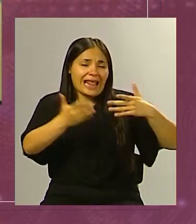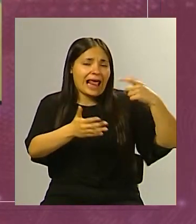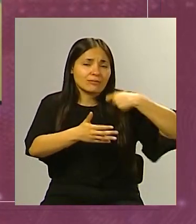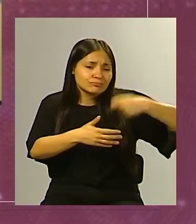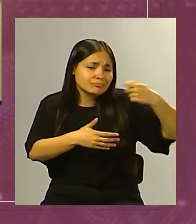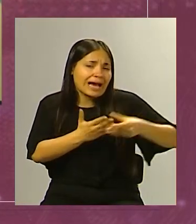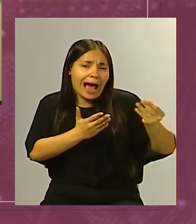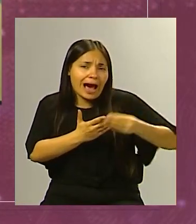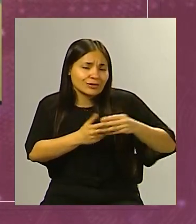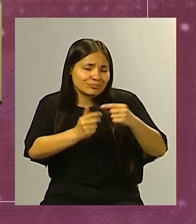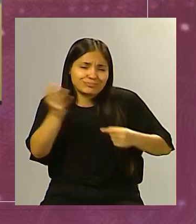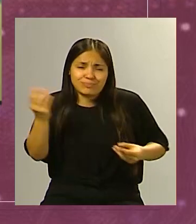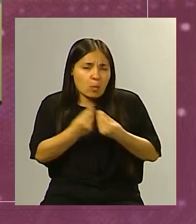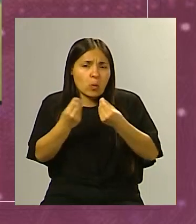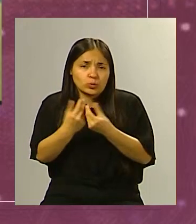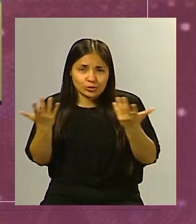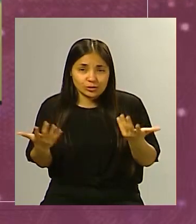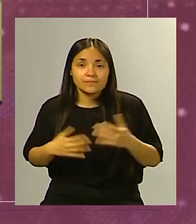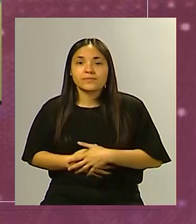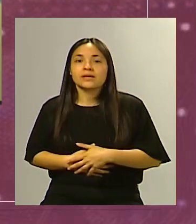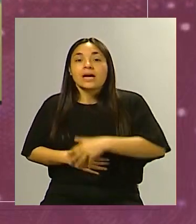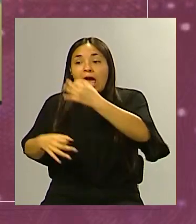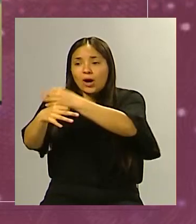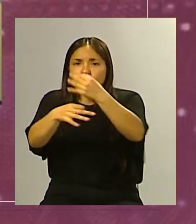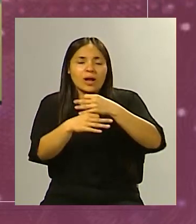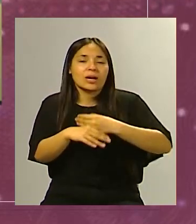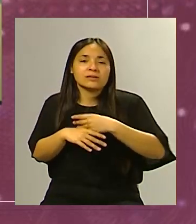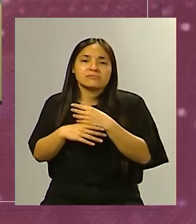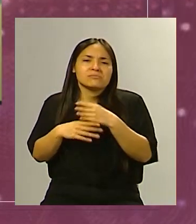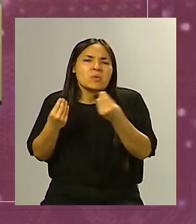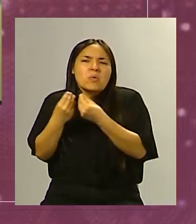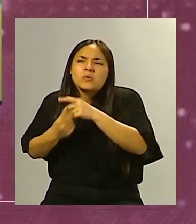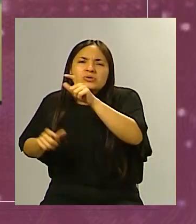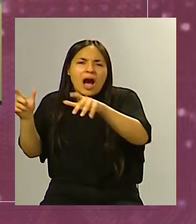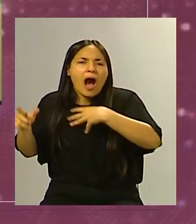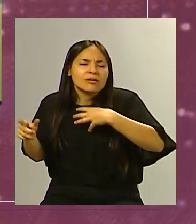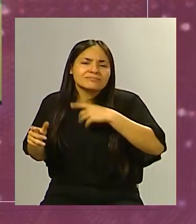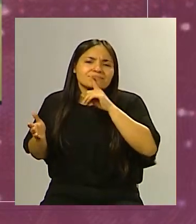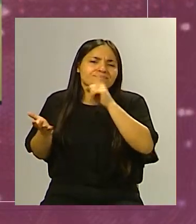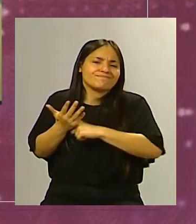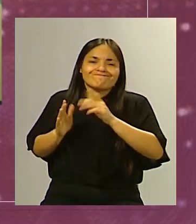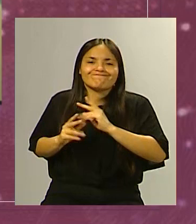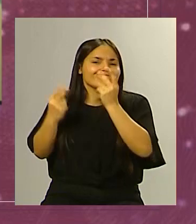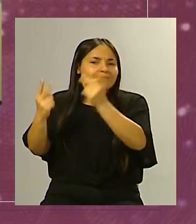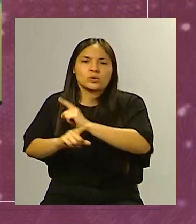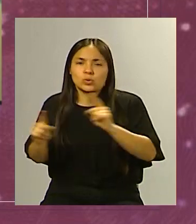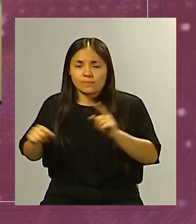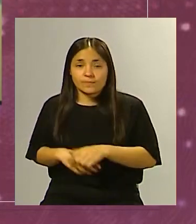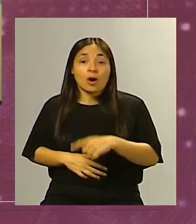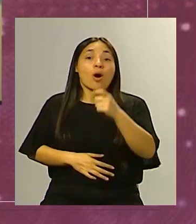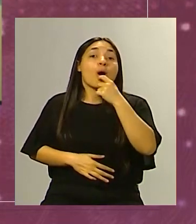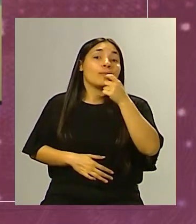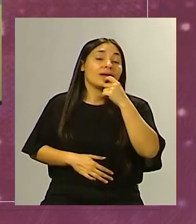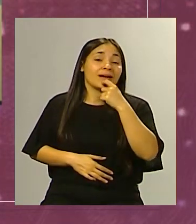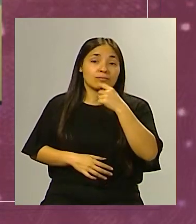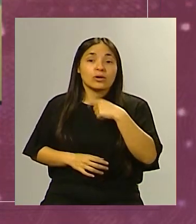complejo. Hay muchos colegios que han dejado de viajar o han desistido. O hay colegios que hoy dicen, bueno, hacemos el viaje y no hacemos ni